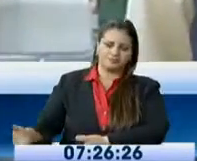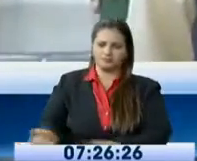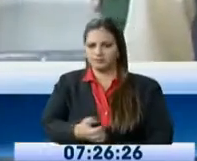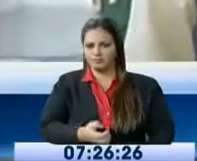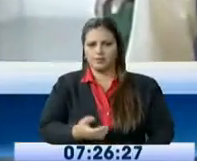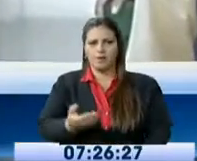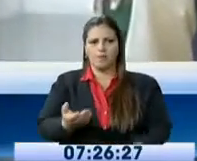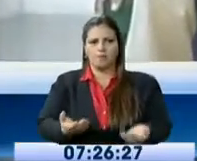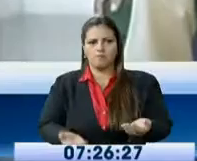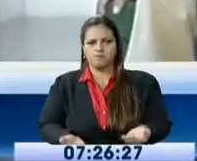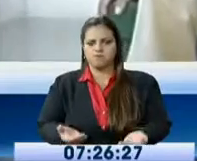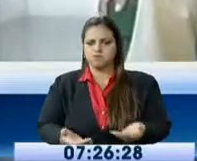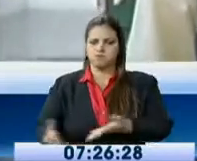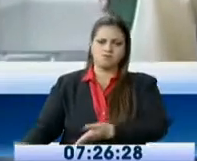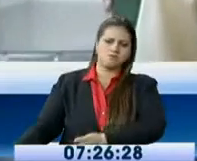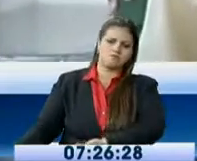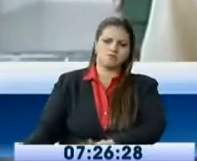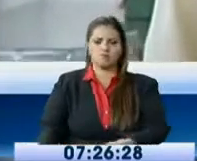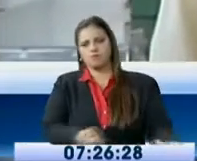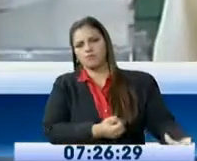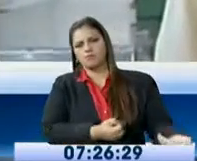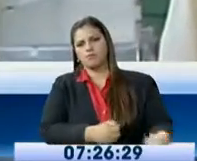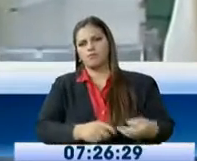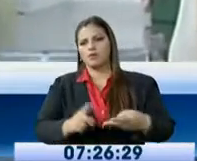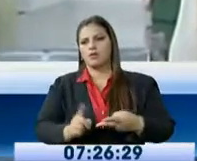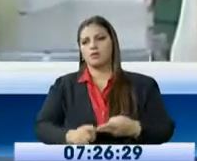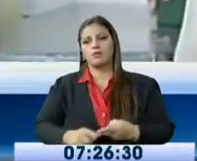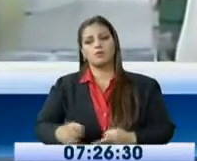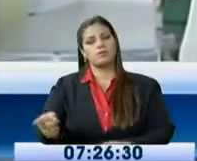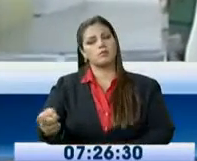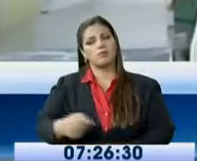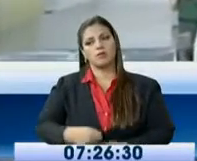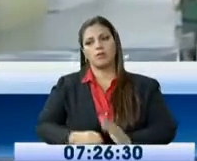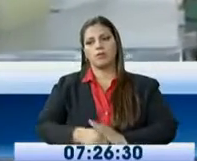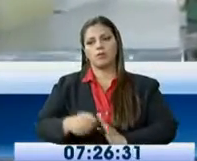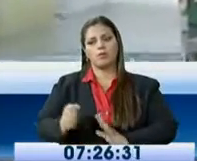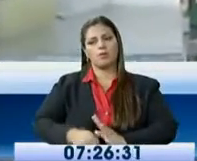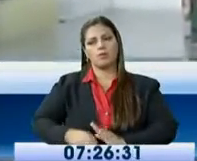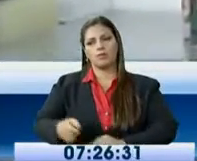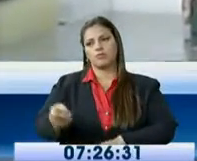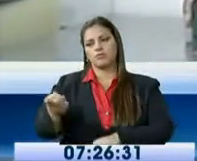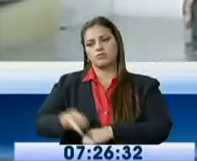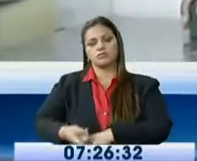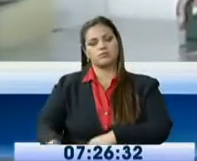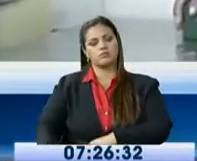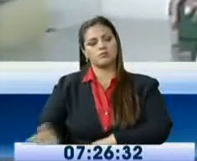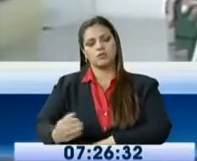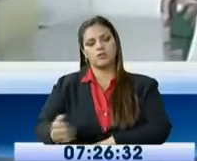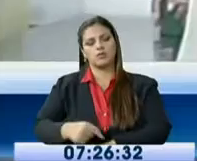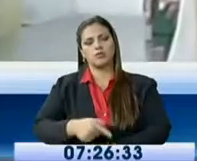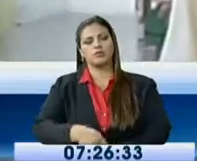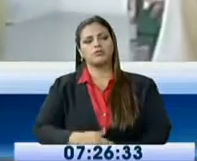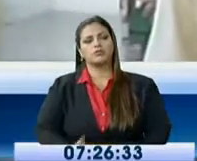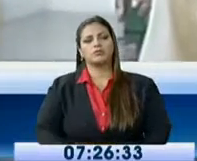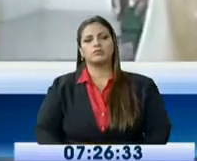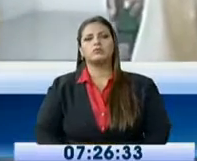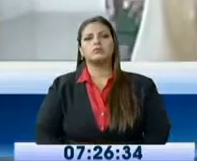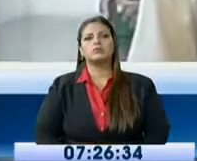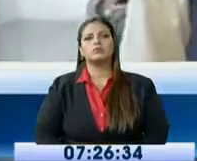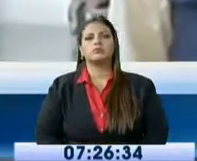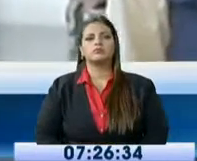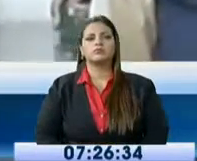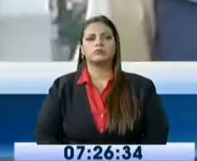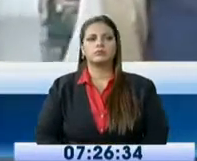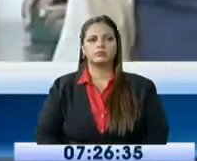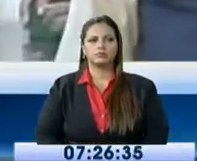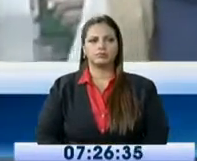podría ser puesta a órdenes del juez de contravenciones para que responda por la irregularidad cometida, ¿no? Bueno, en Guayaquil